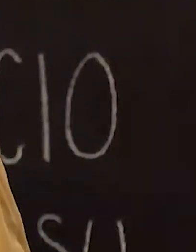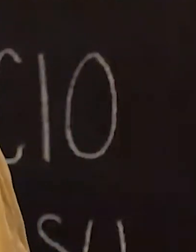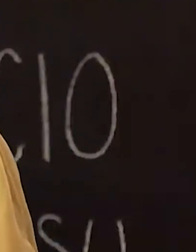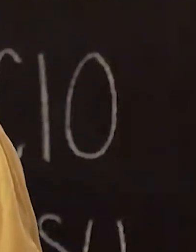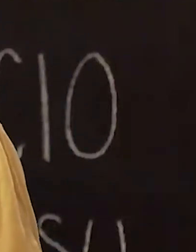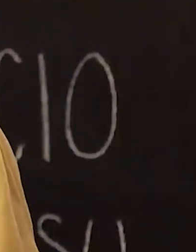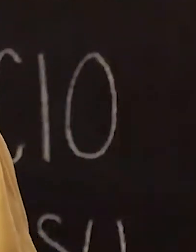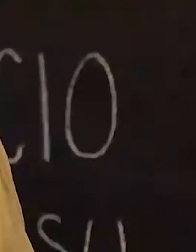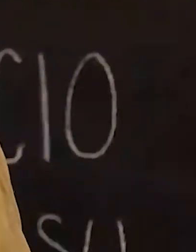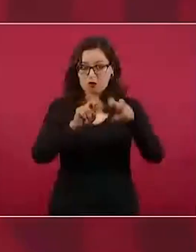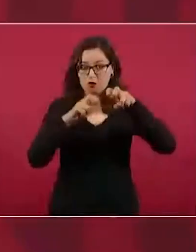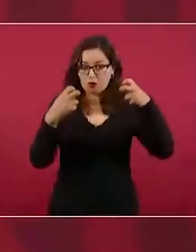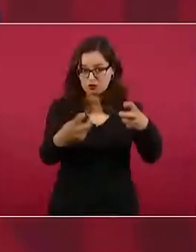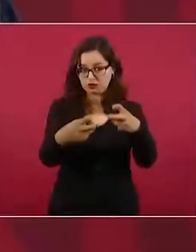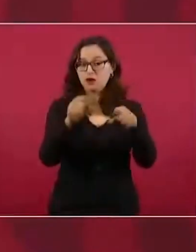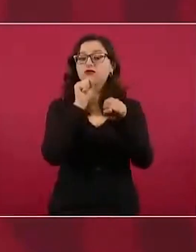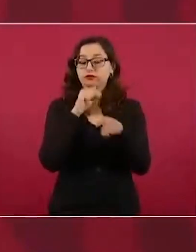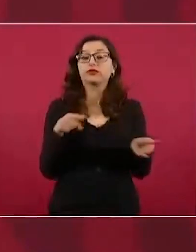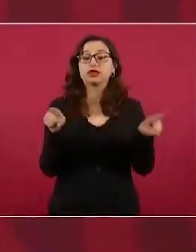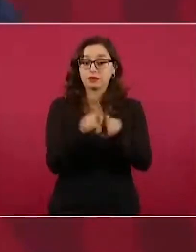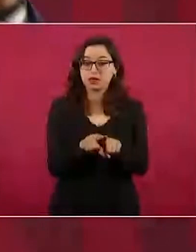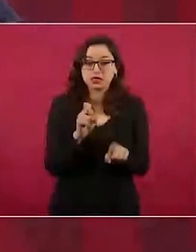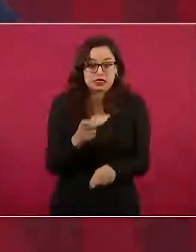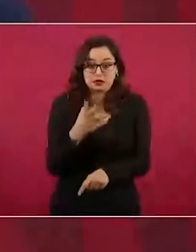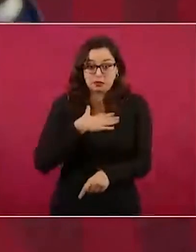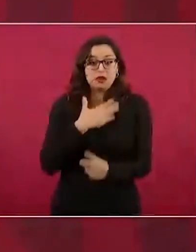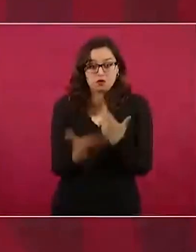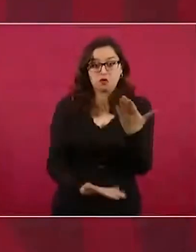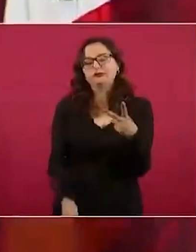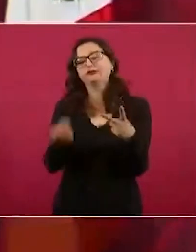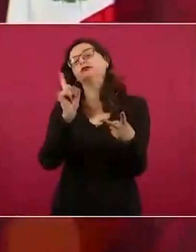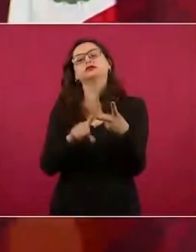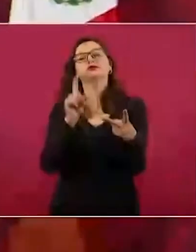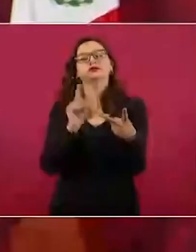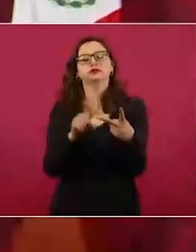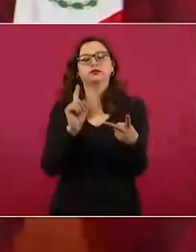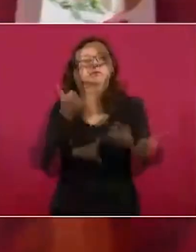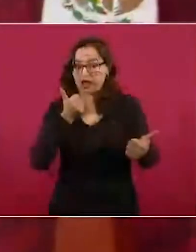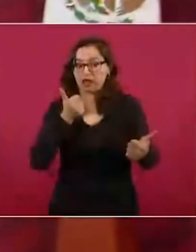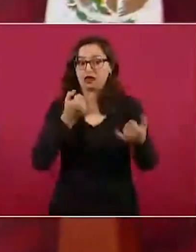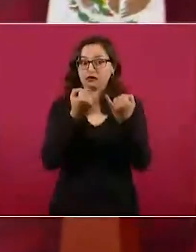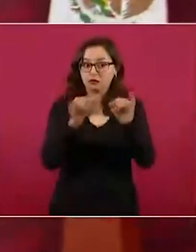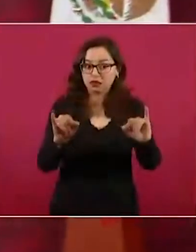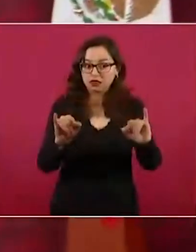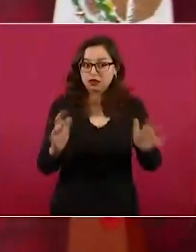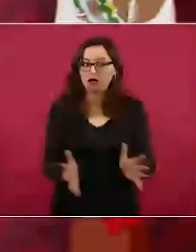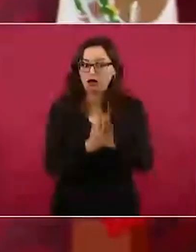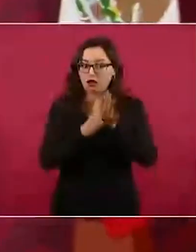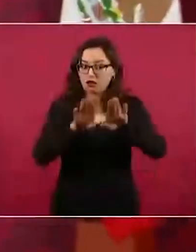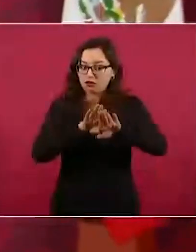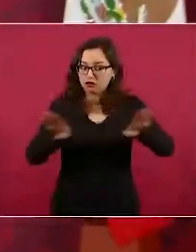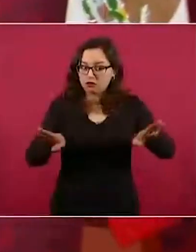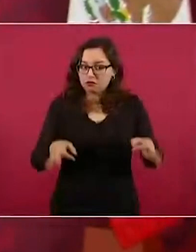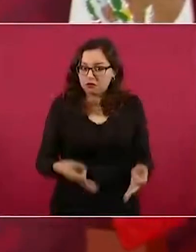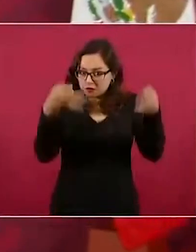Vamos a escuchar. Que ese órgano autónomo, independiente, democrático, con toda la